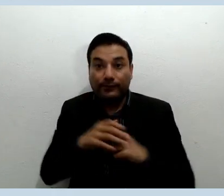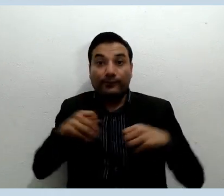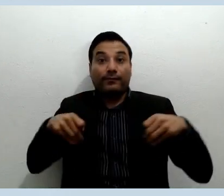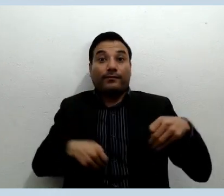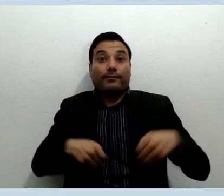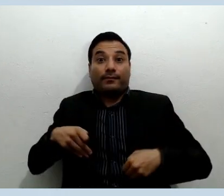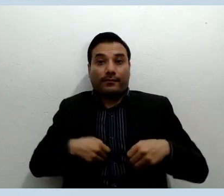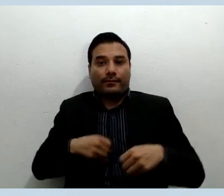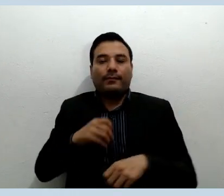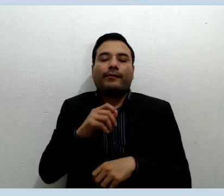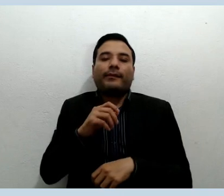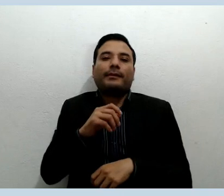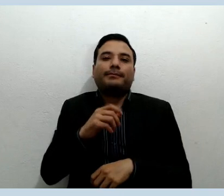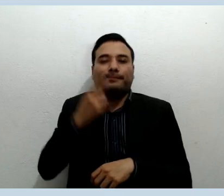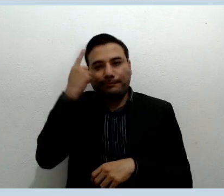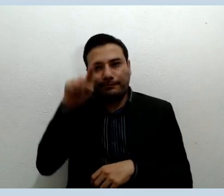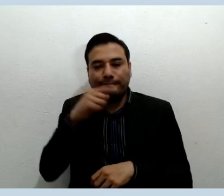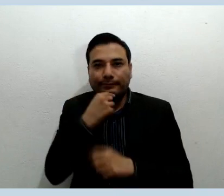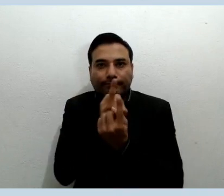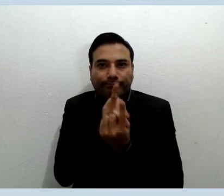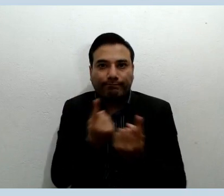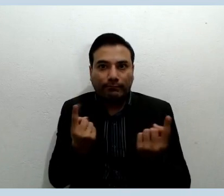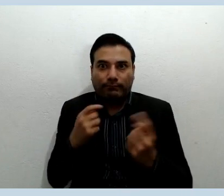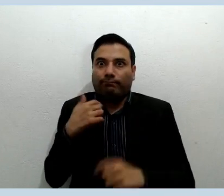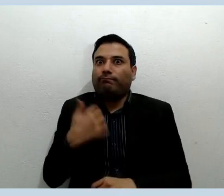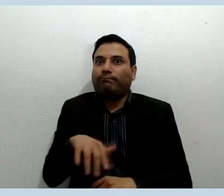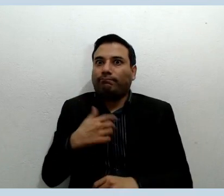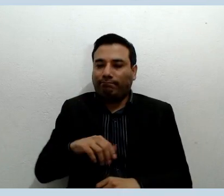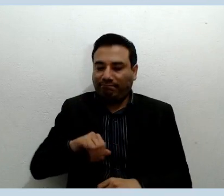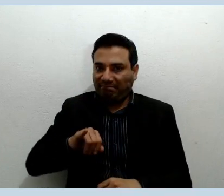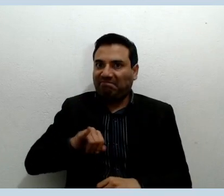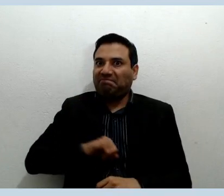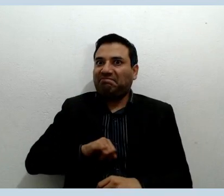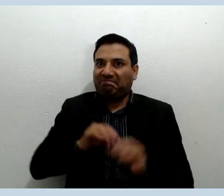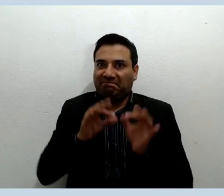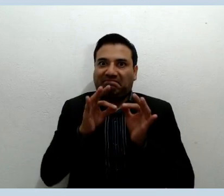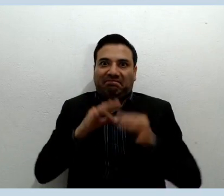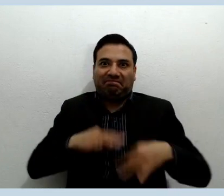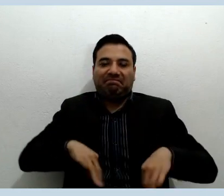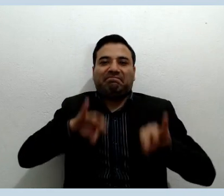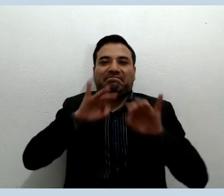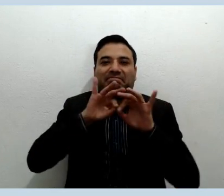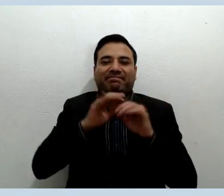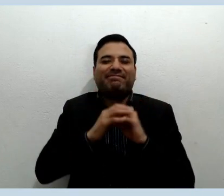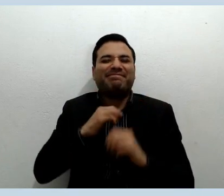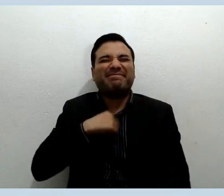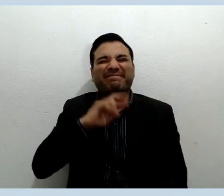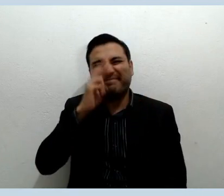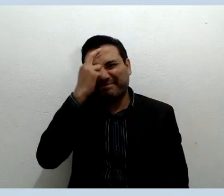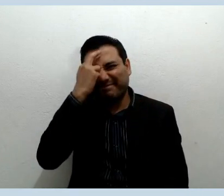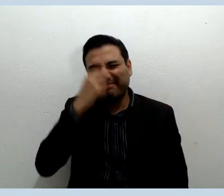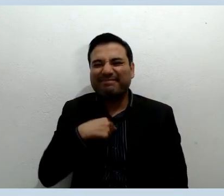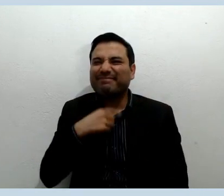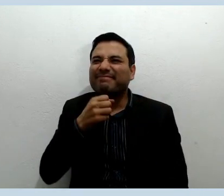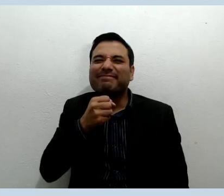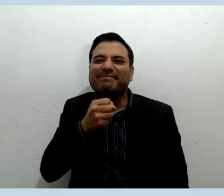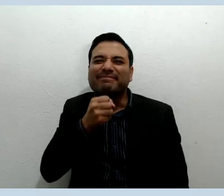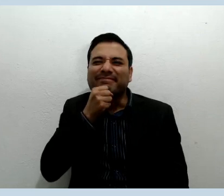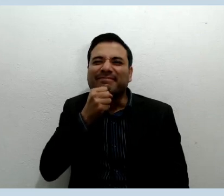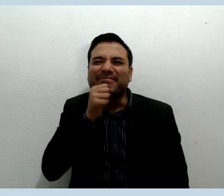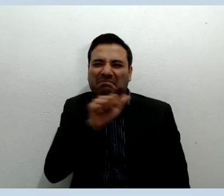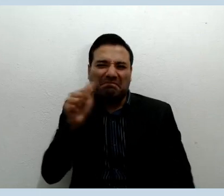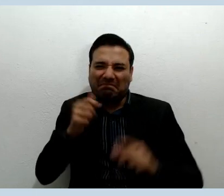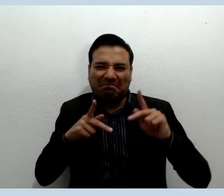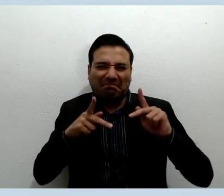personal s super importante y justo me acuerdo que íbamos a entrevistar a otra persona que había